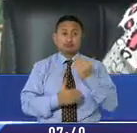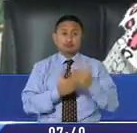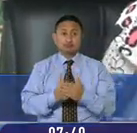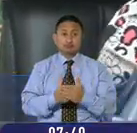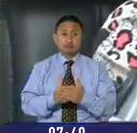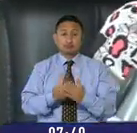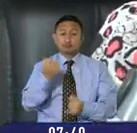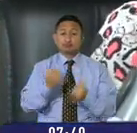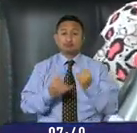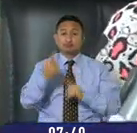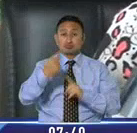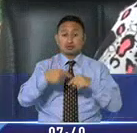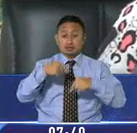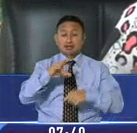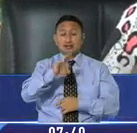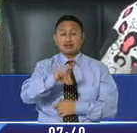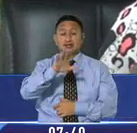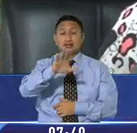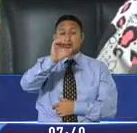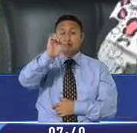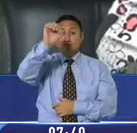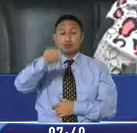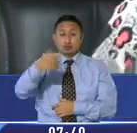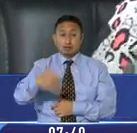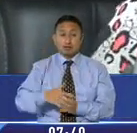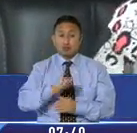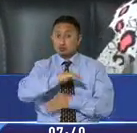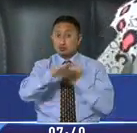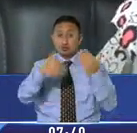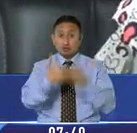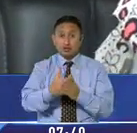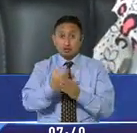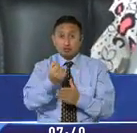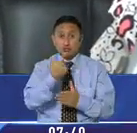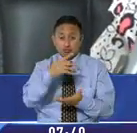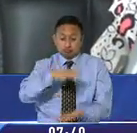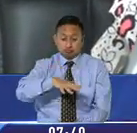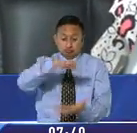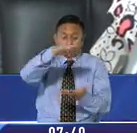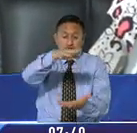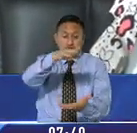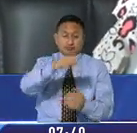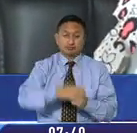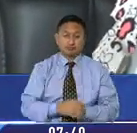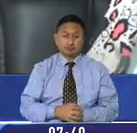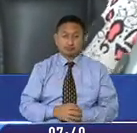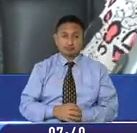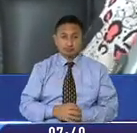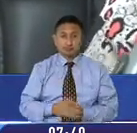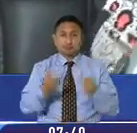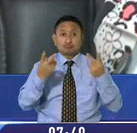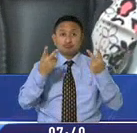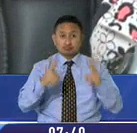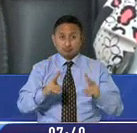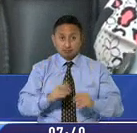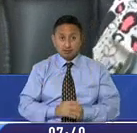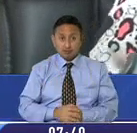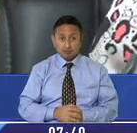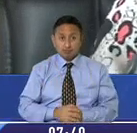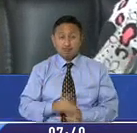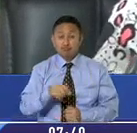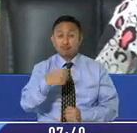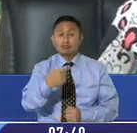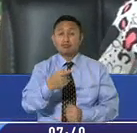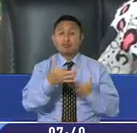nosotros tendremos el 75% de abastecimiento en todas las unidades del Ministerio de Salud Pública, y además de eso, hasta febrero